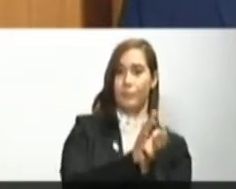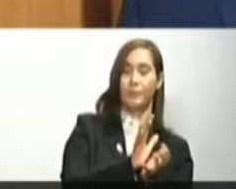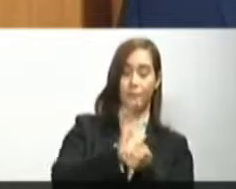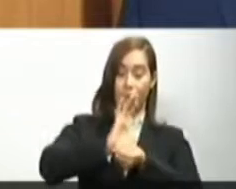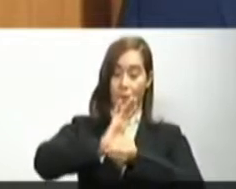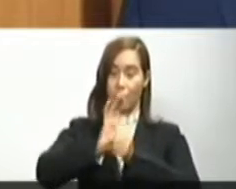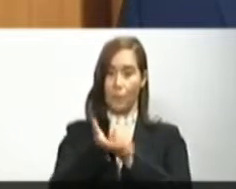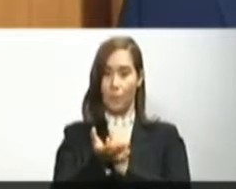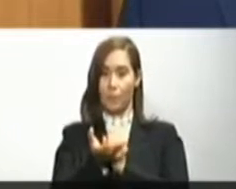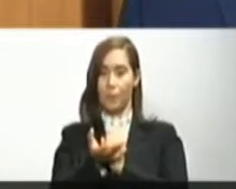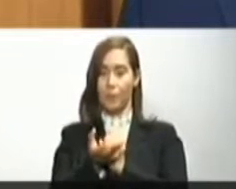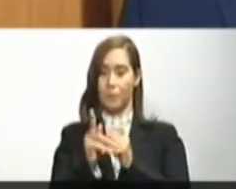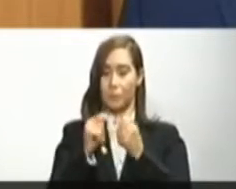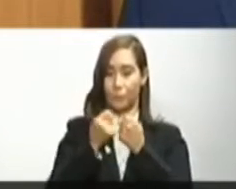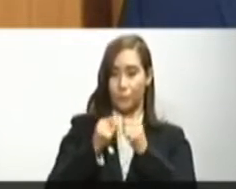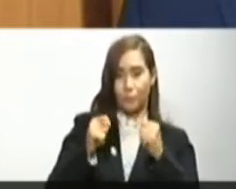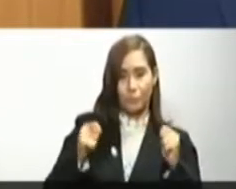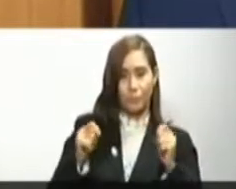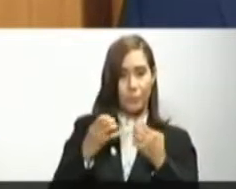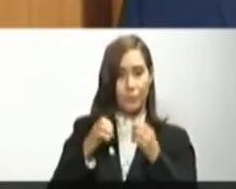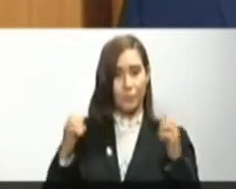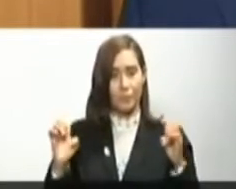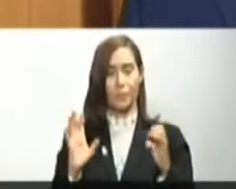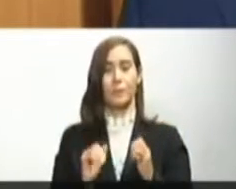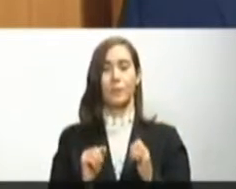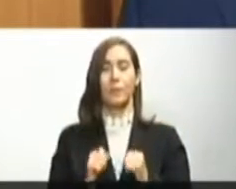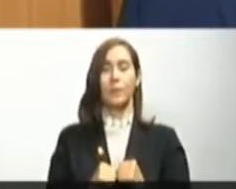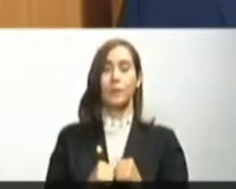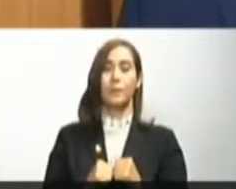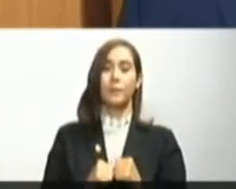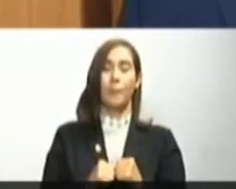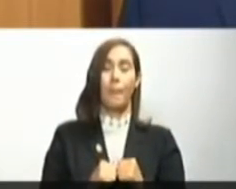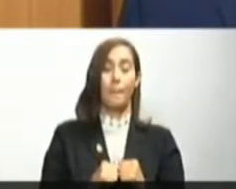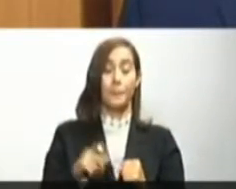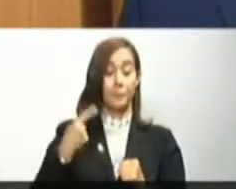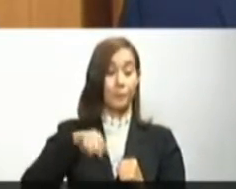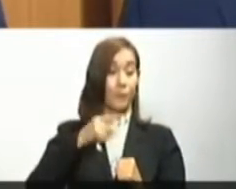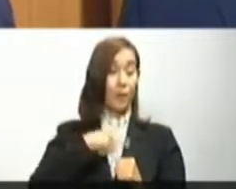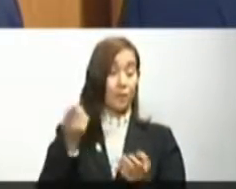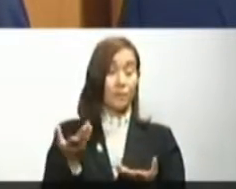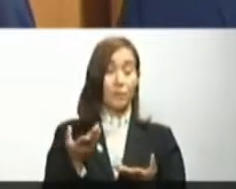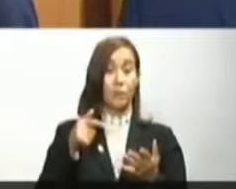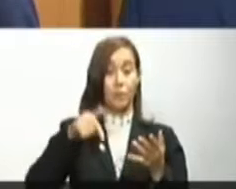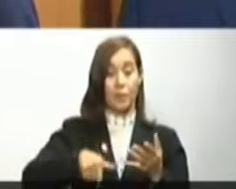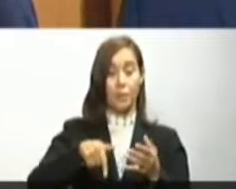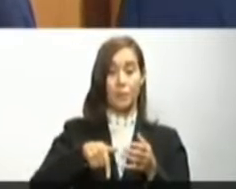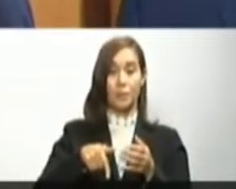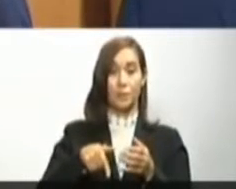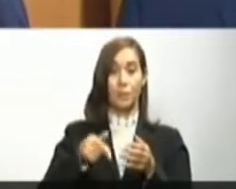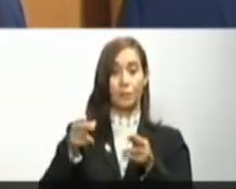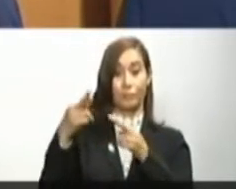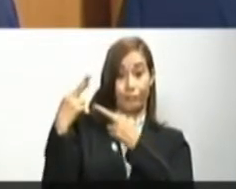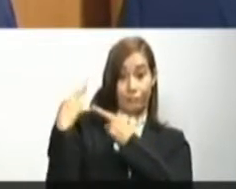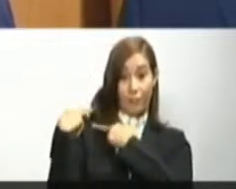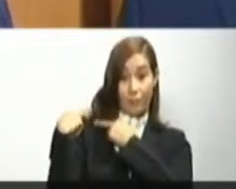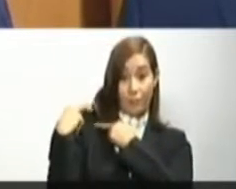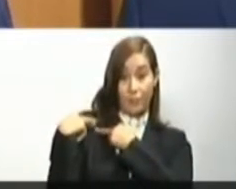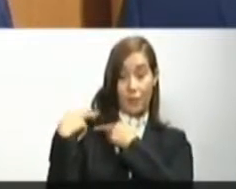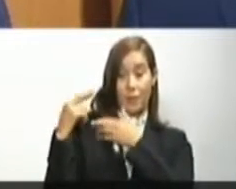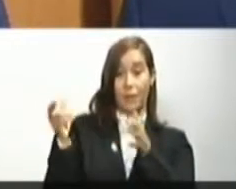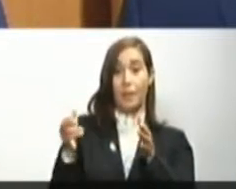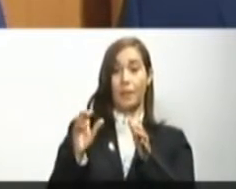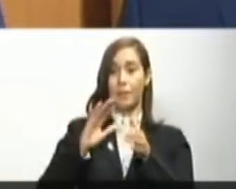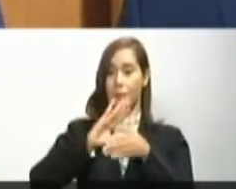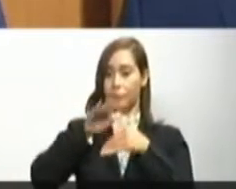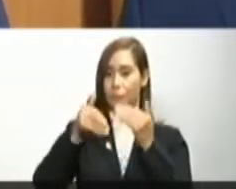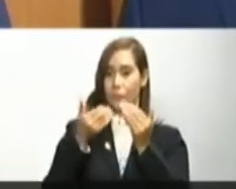el COVID-19. A nosotros nos ha tocado asumir el liderazgo iberoamericano con el crítico y